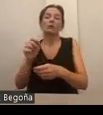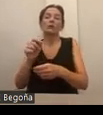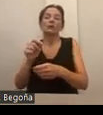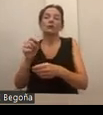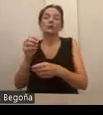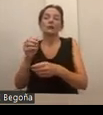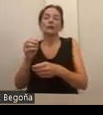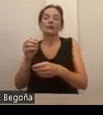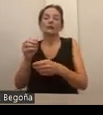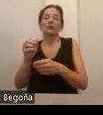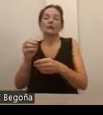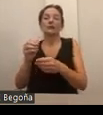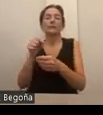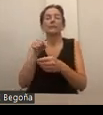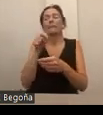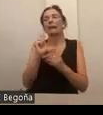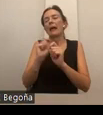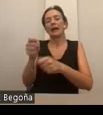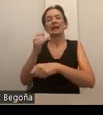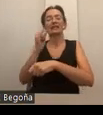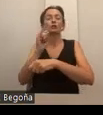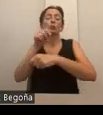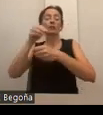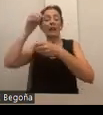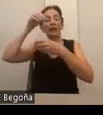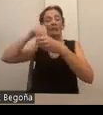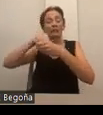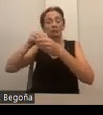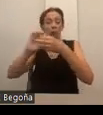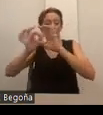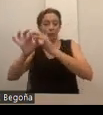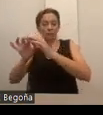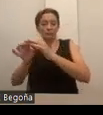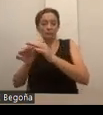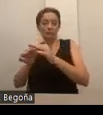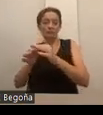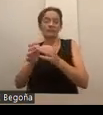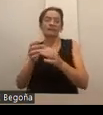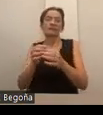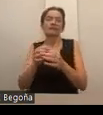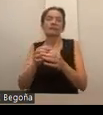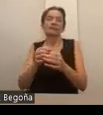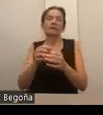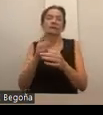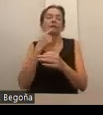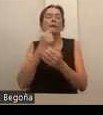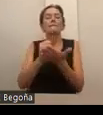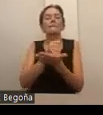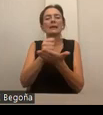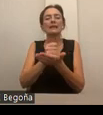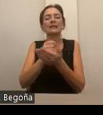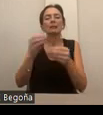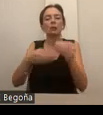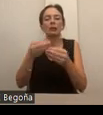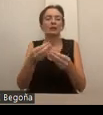haga que la glucosa entre dentro de la célula, pues algunos de los medicamentos tocan alguna de estas fases, es decir, actúan a nivel de, la